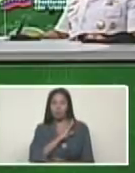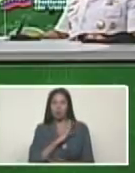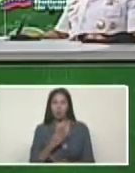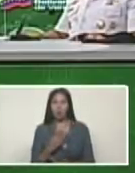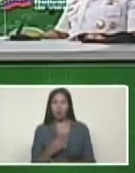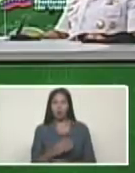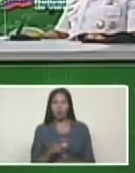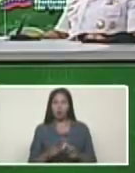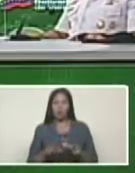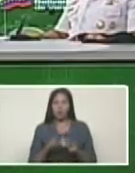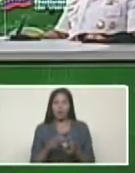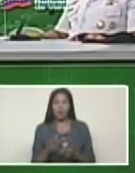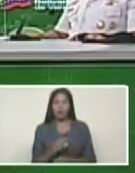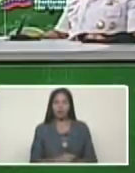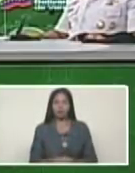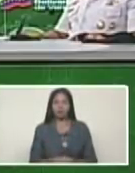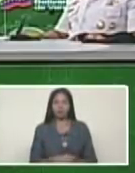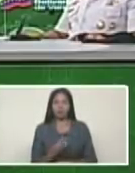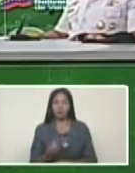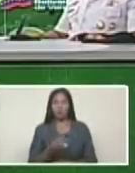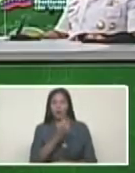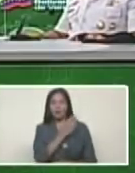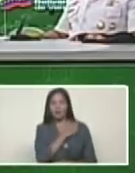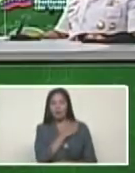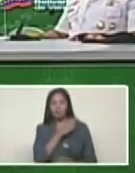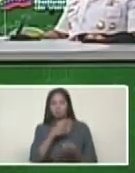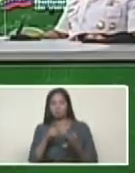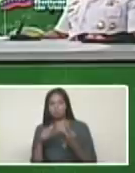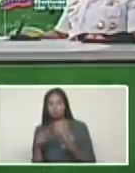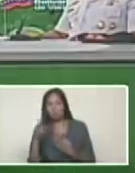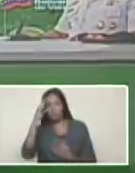edecanes, son generales, almirantes,